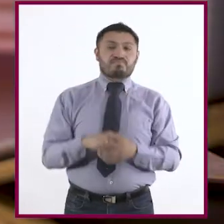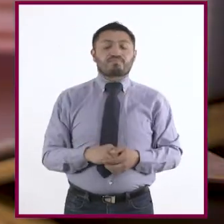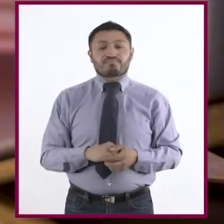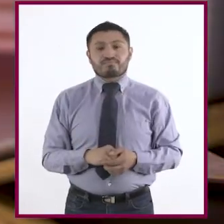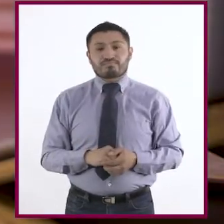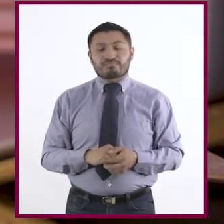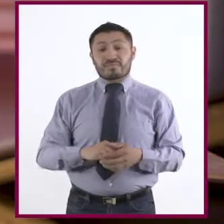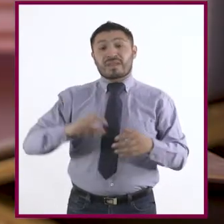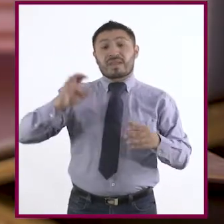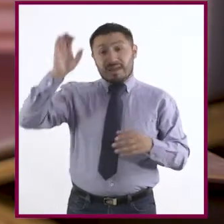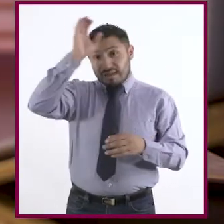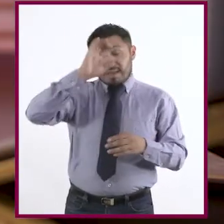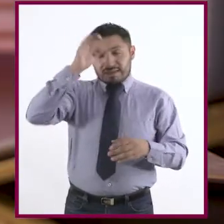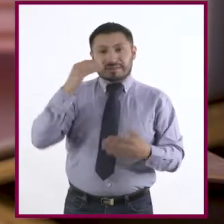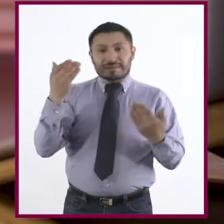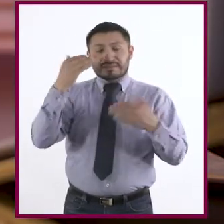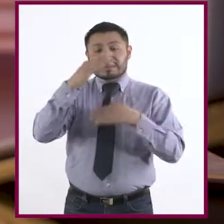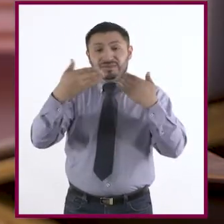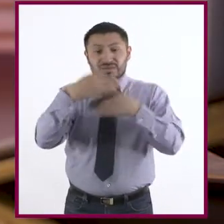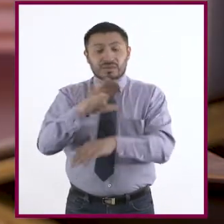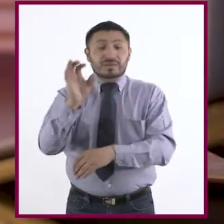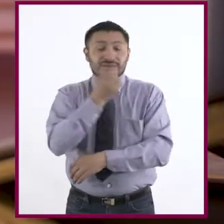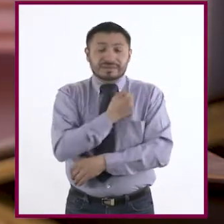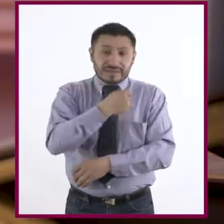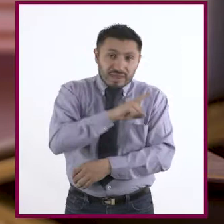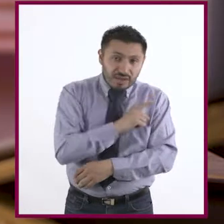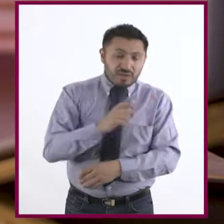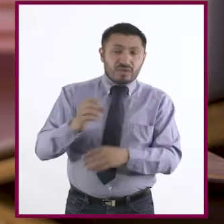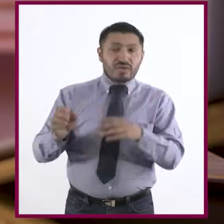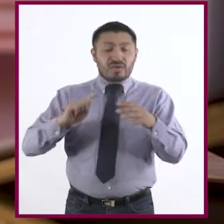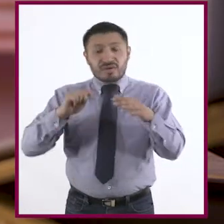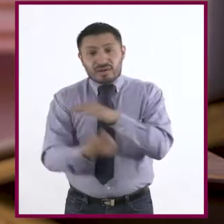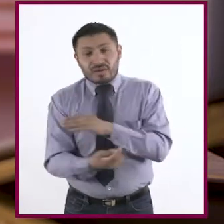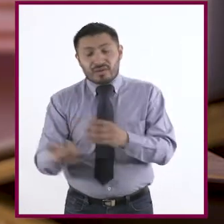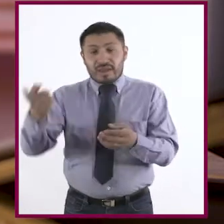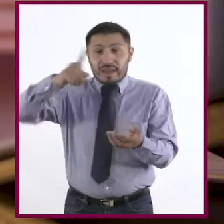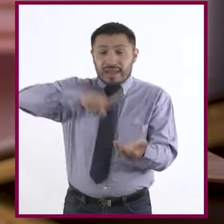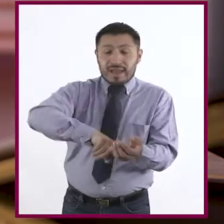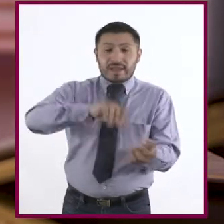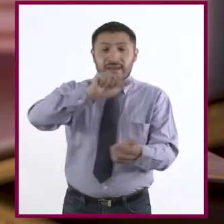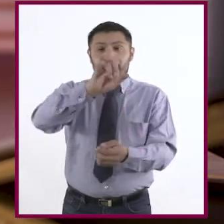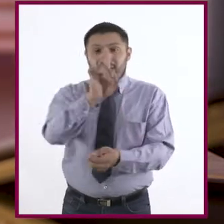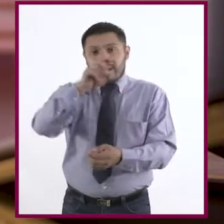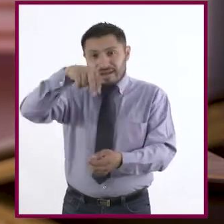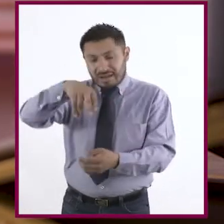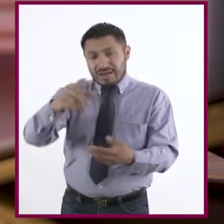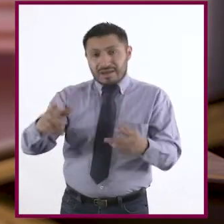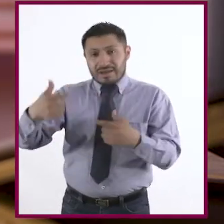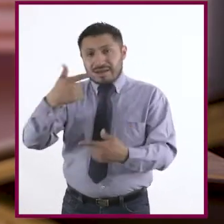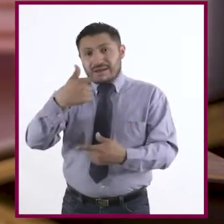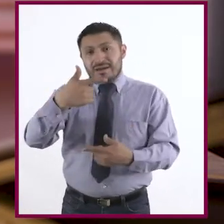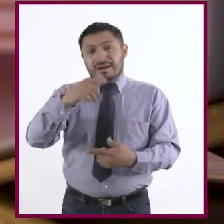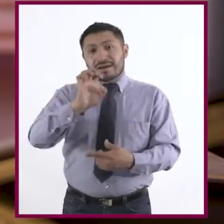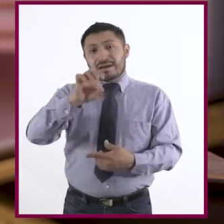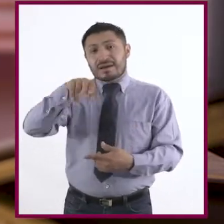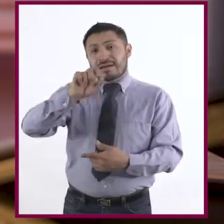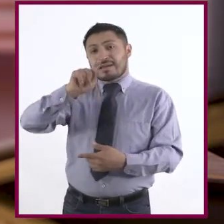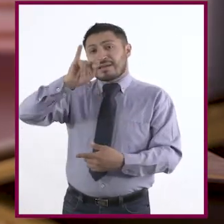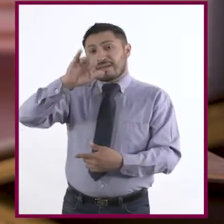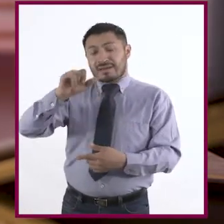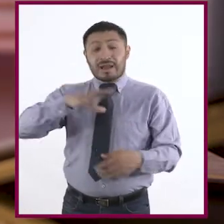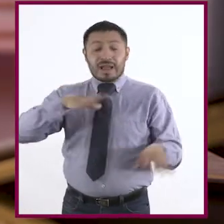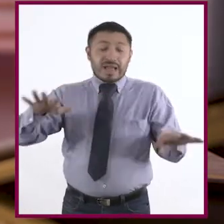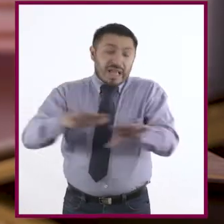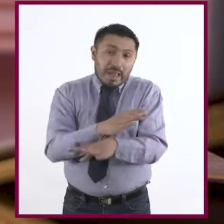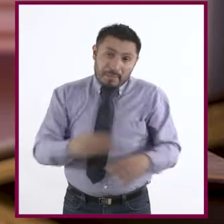El avance de la ciencia en salud y de las nuevas tecnologías aplicadas a la genética van a cambiar la manera en que vivimos, tal vez de una forma que